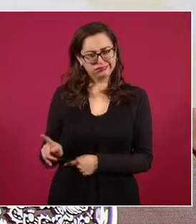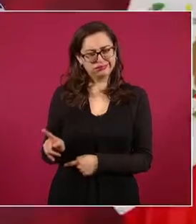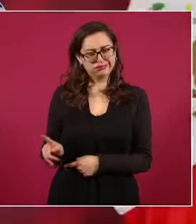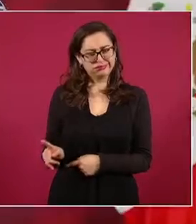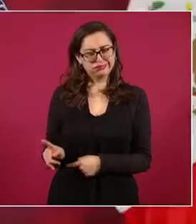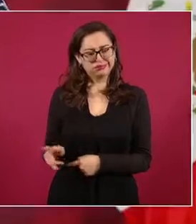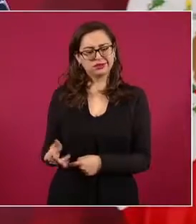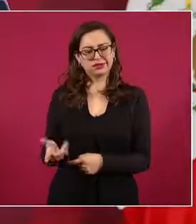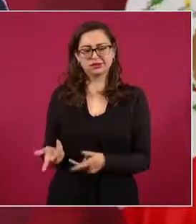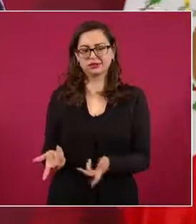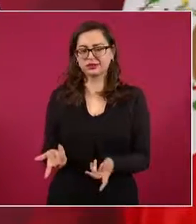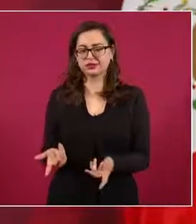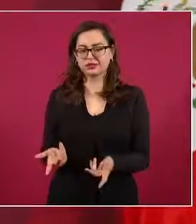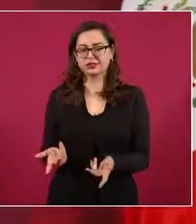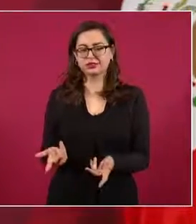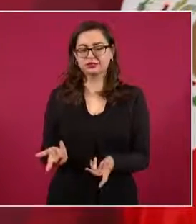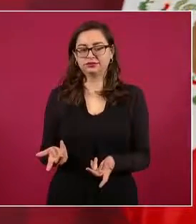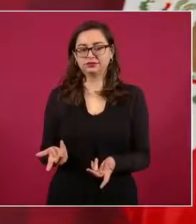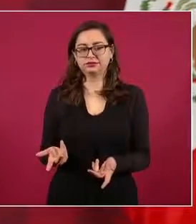es tan aceptado